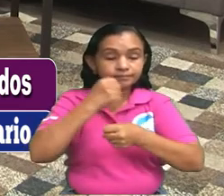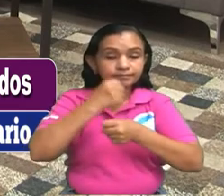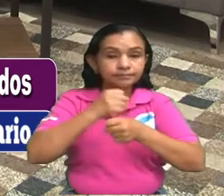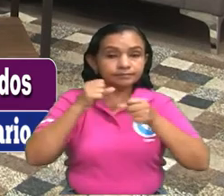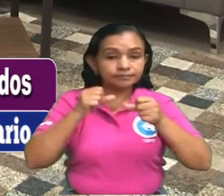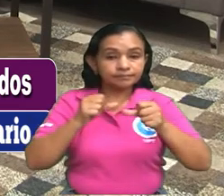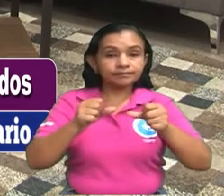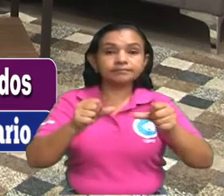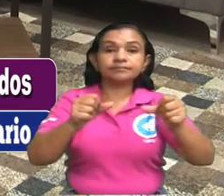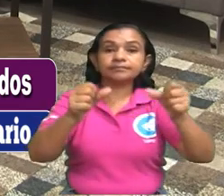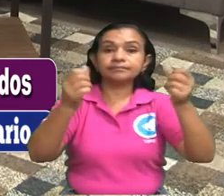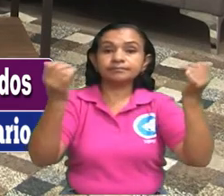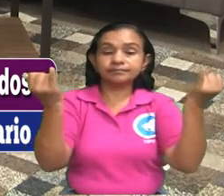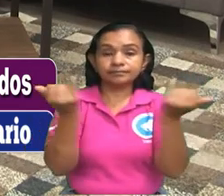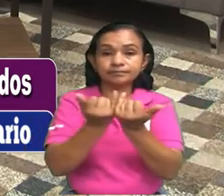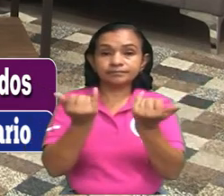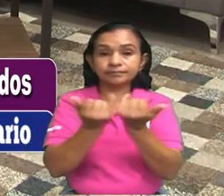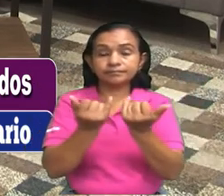esa línea.